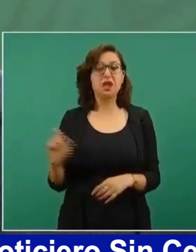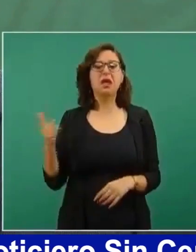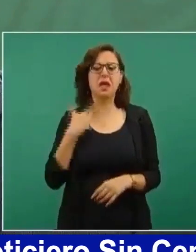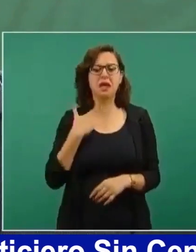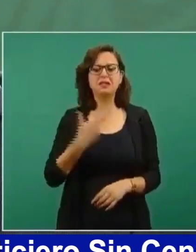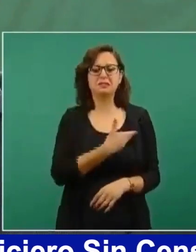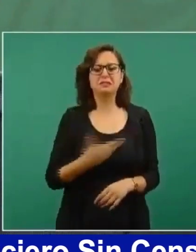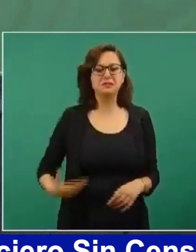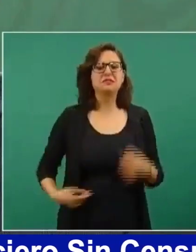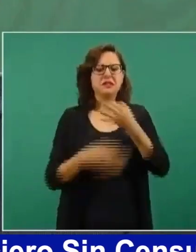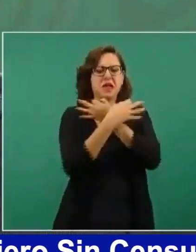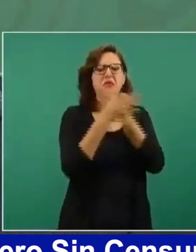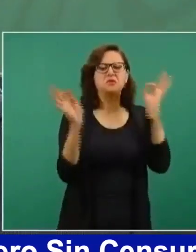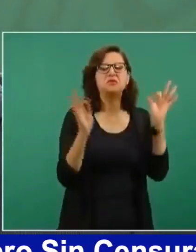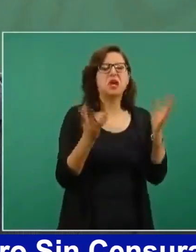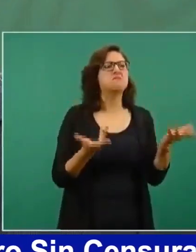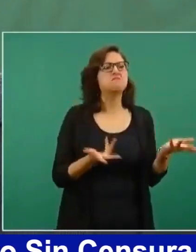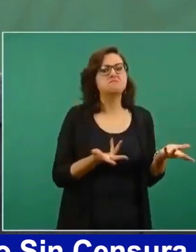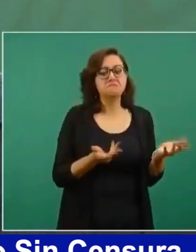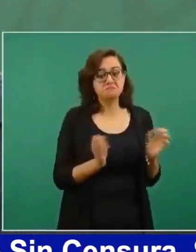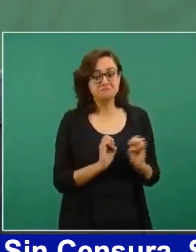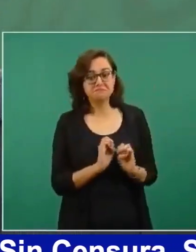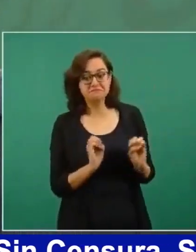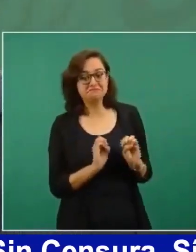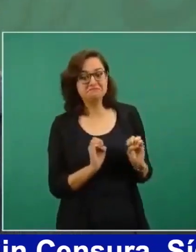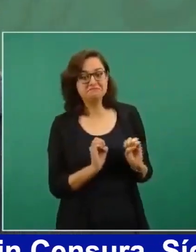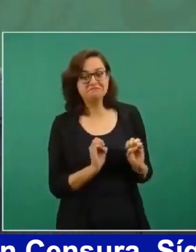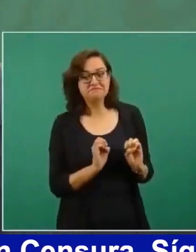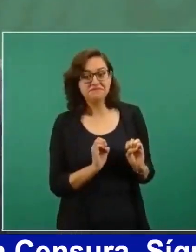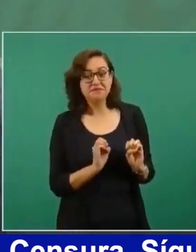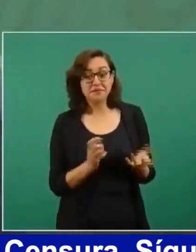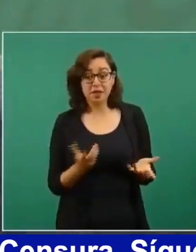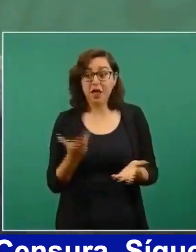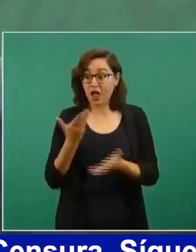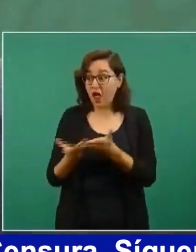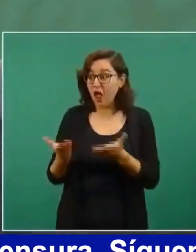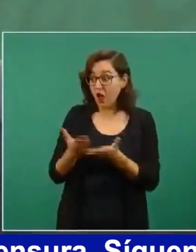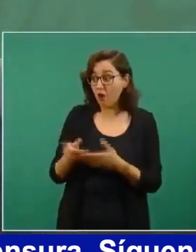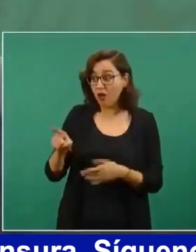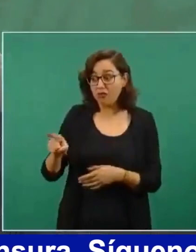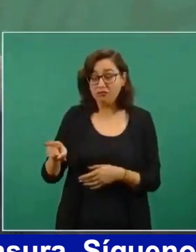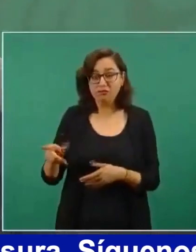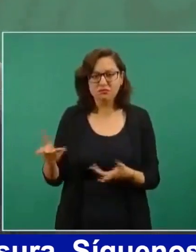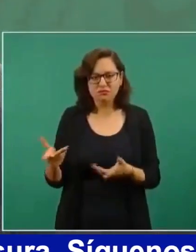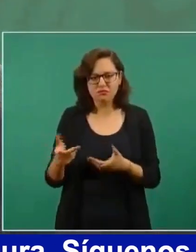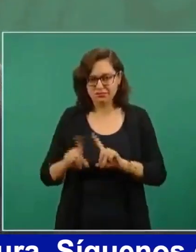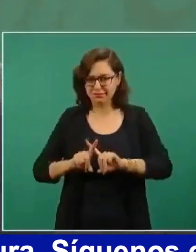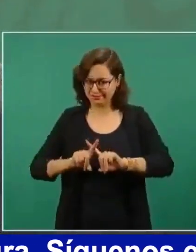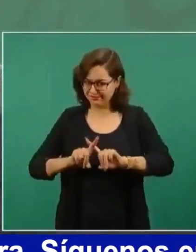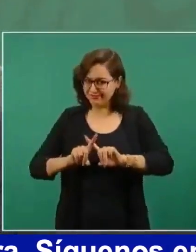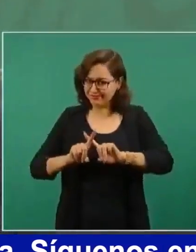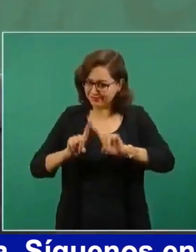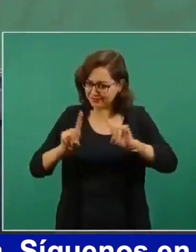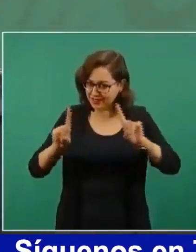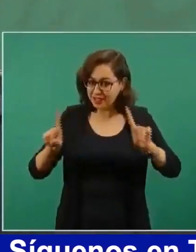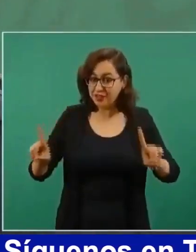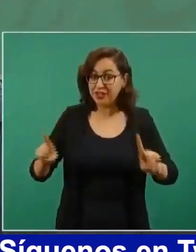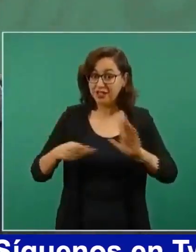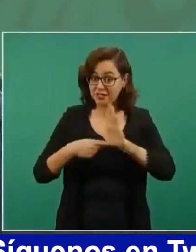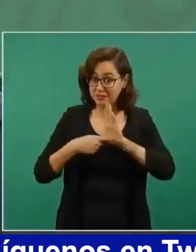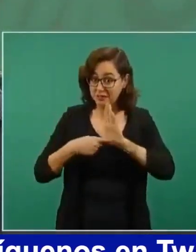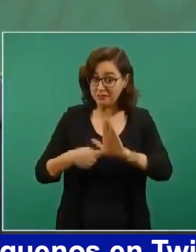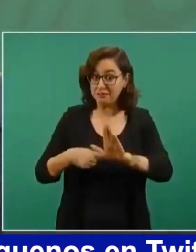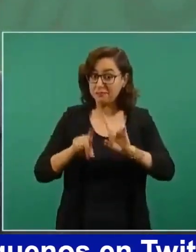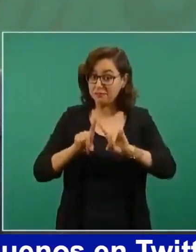Entonces, no somos iguales. Por más que la intelectualidad orgánica, que la prensa vendida